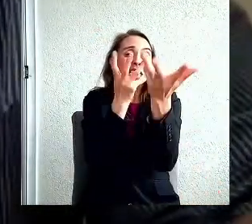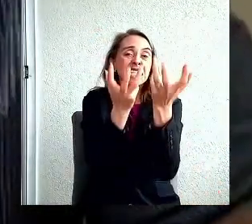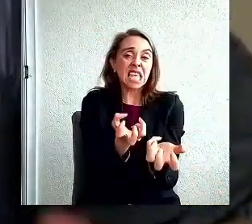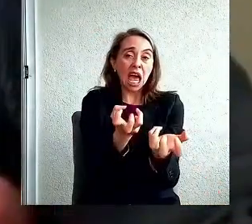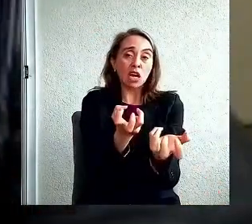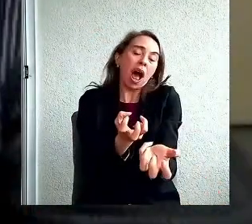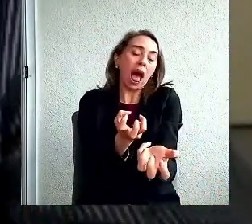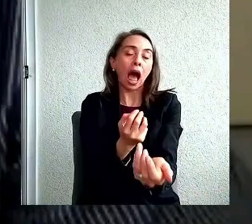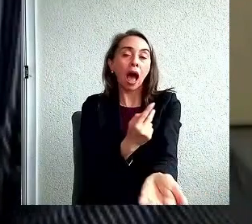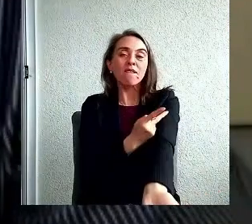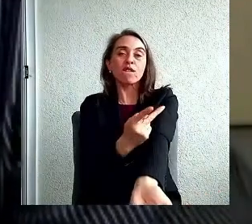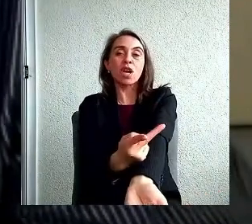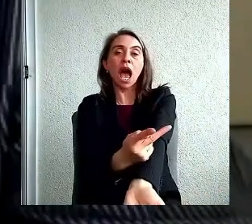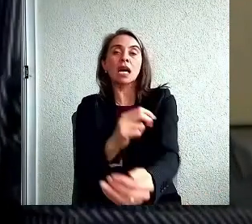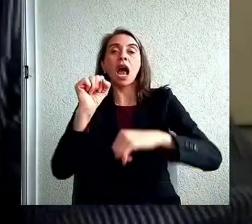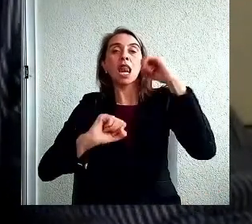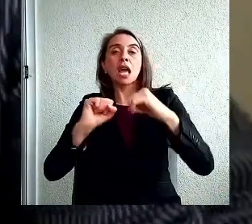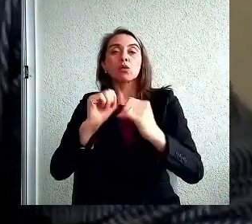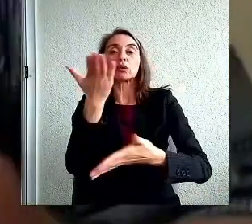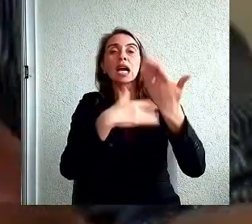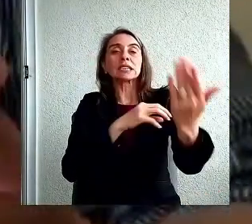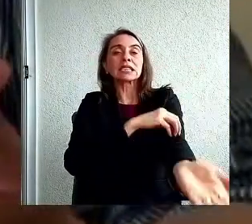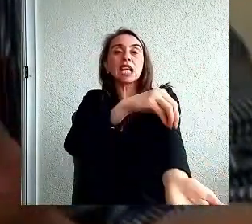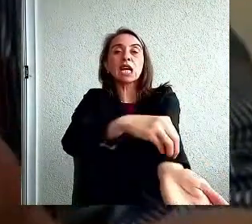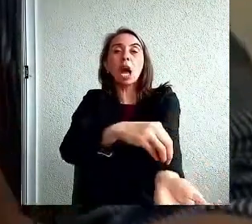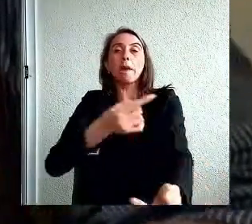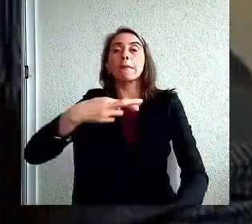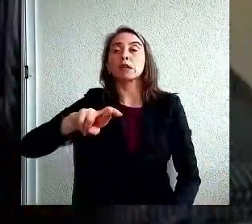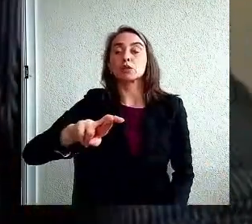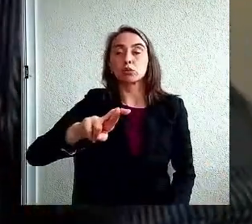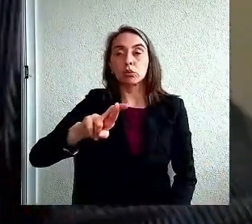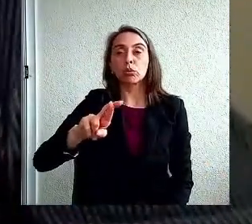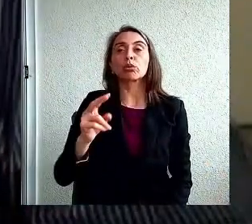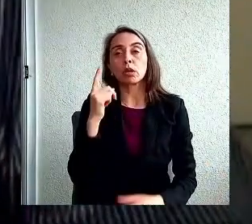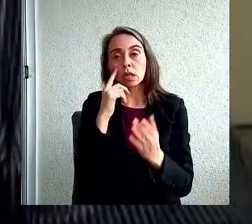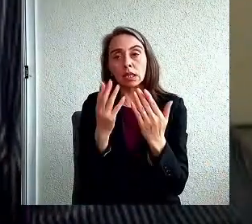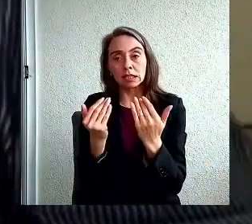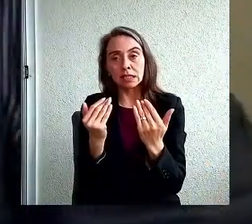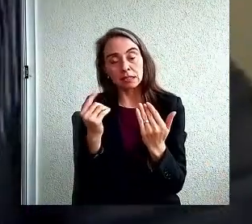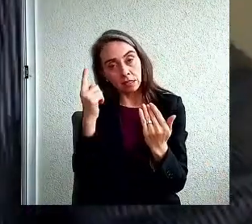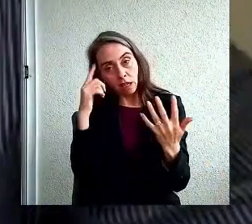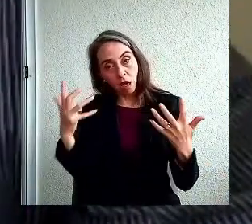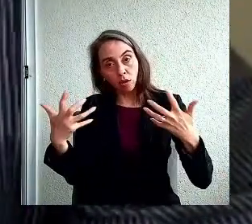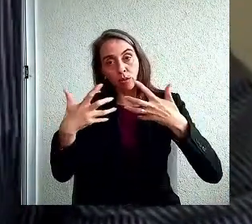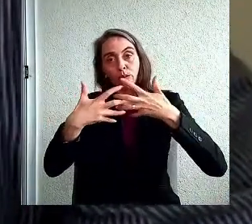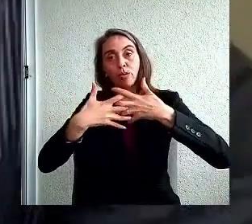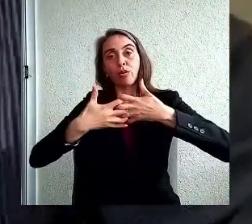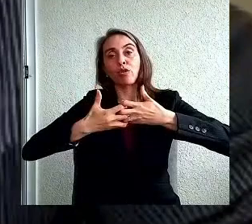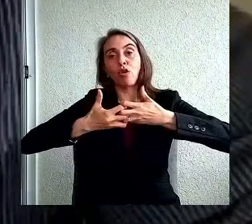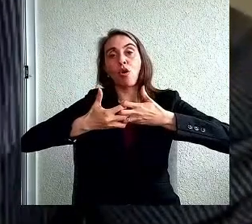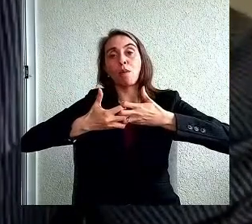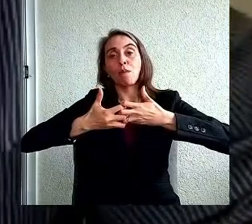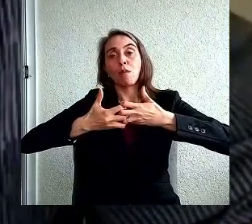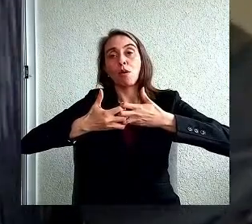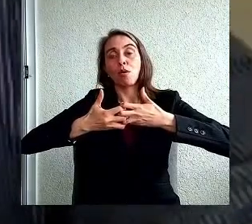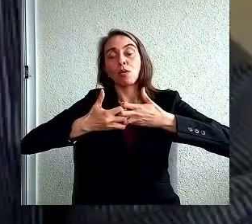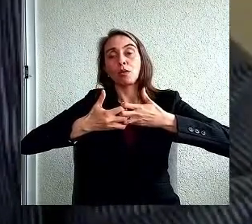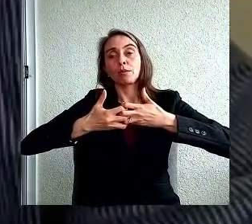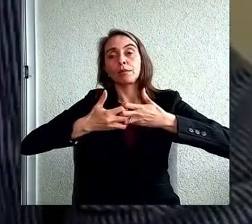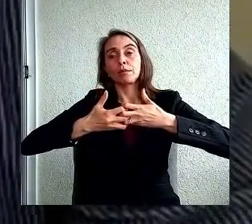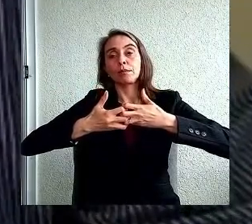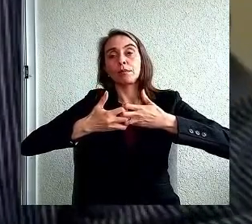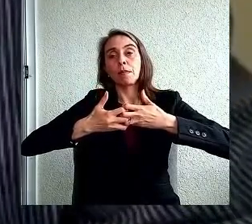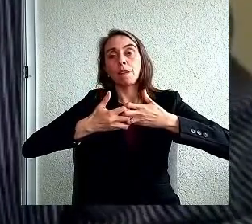una mirada de repente y tratar de conciliar esto que yo decía, que es el mundo de la ciencia con